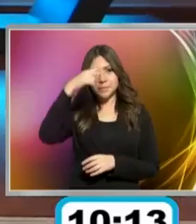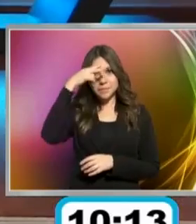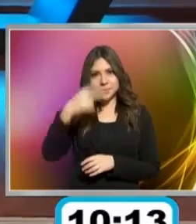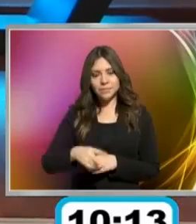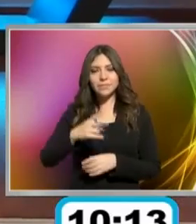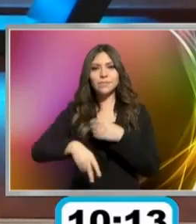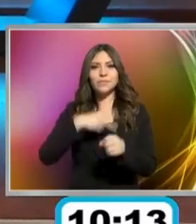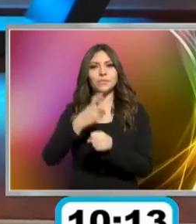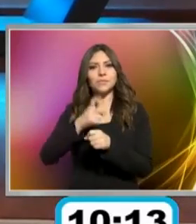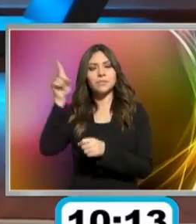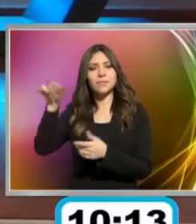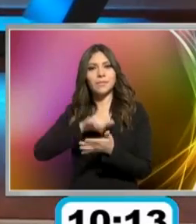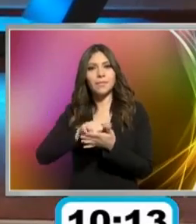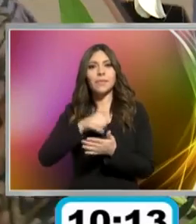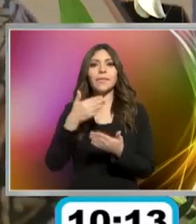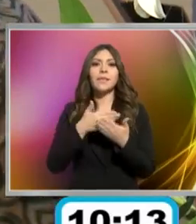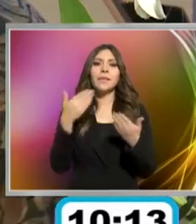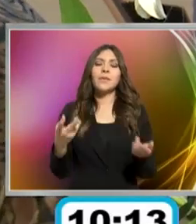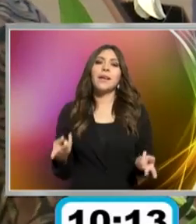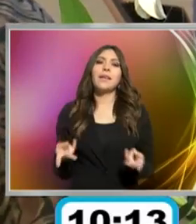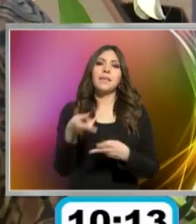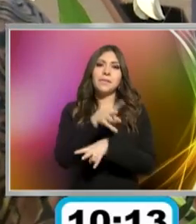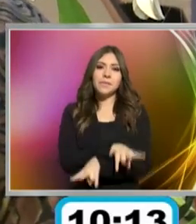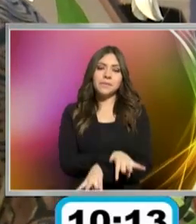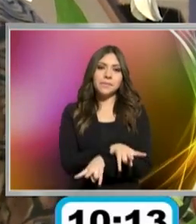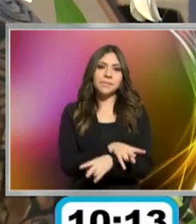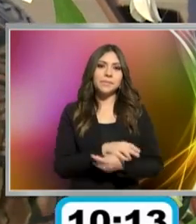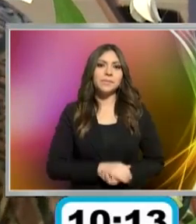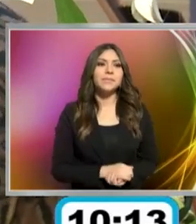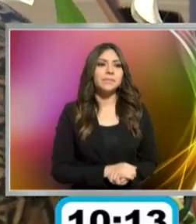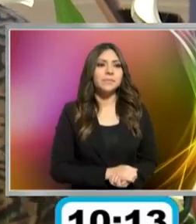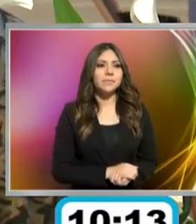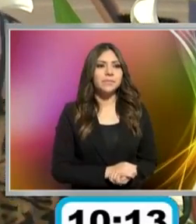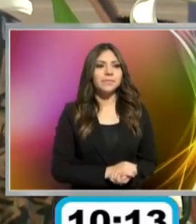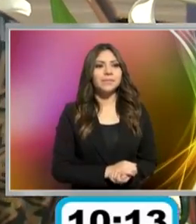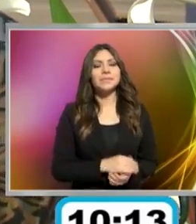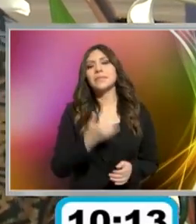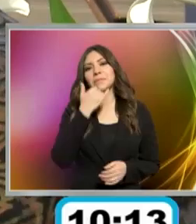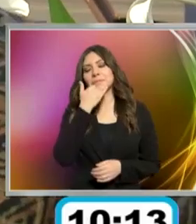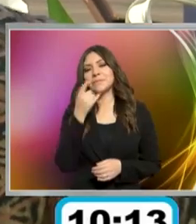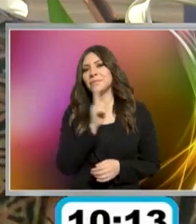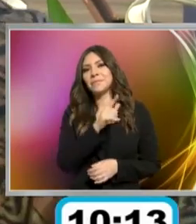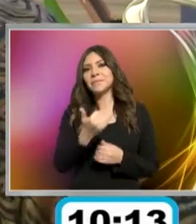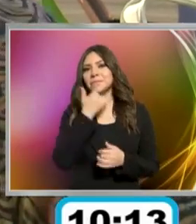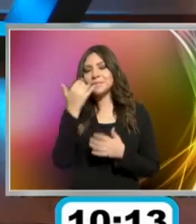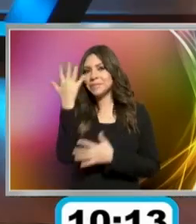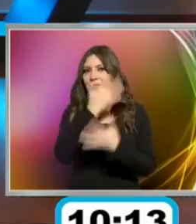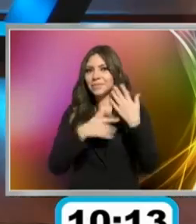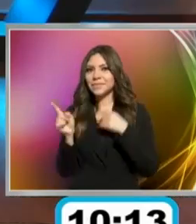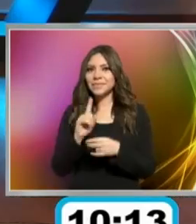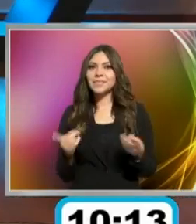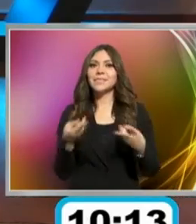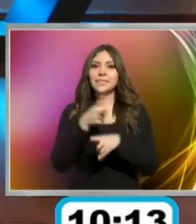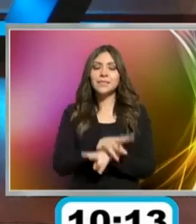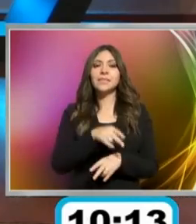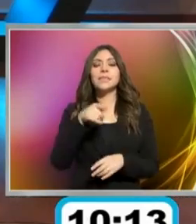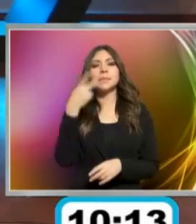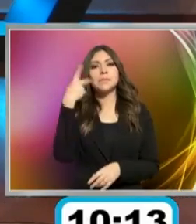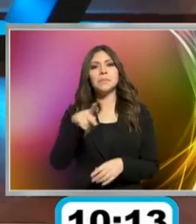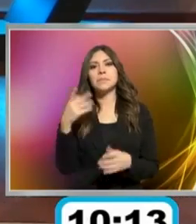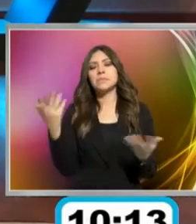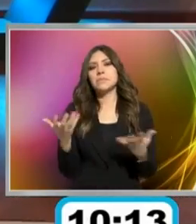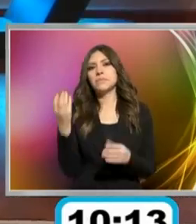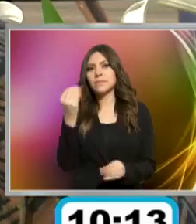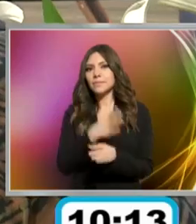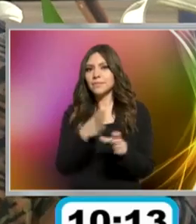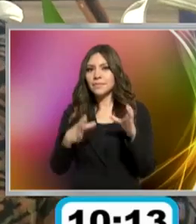Nueva York. Ahora va a ser al revés. Ok. Bueno, fue al revés la vez pasada, Sí. me confundí. En todo caso, bueno, vamos a estar haciendo muchas